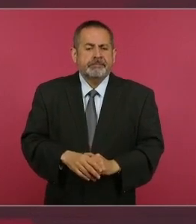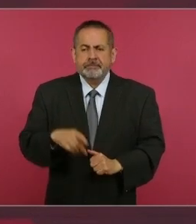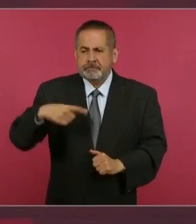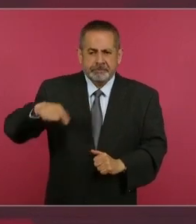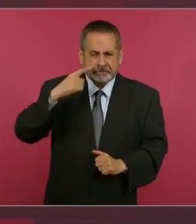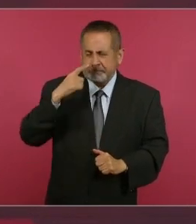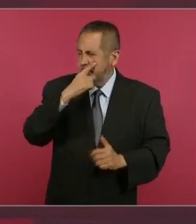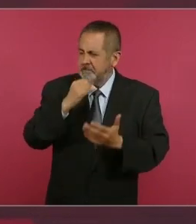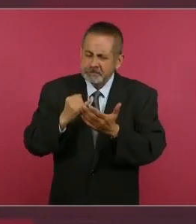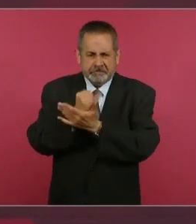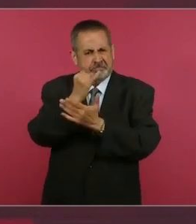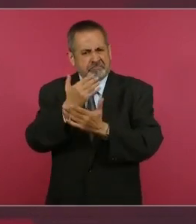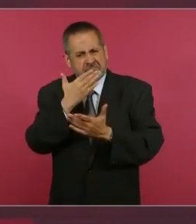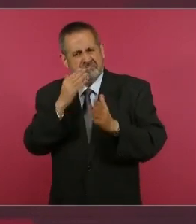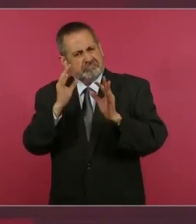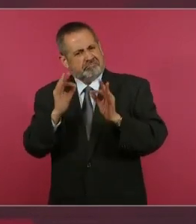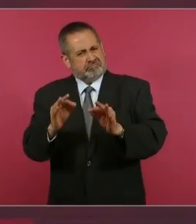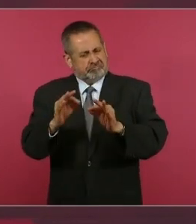decididas.